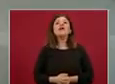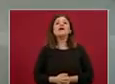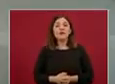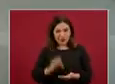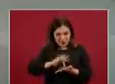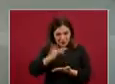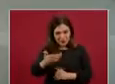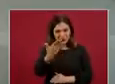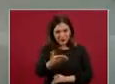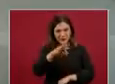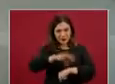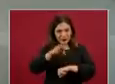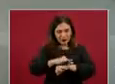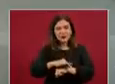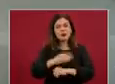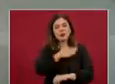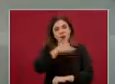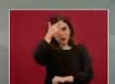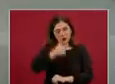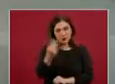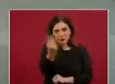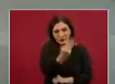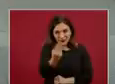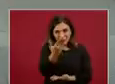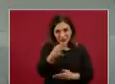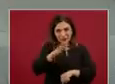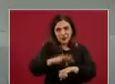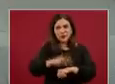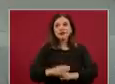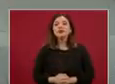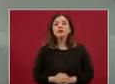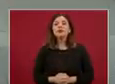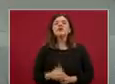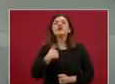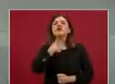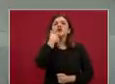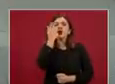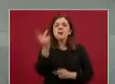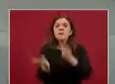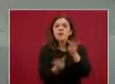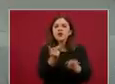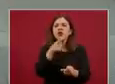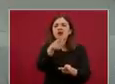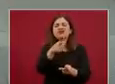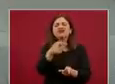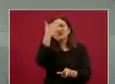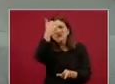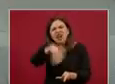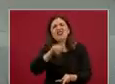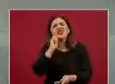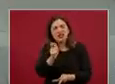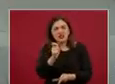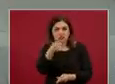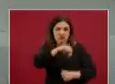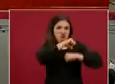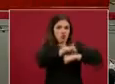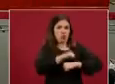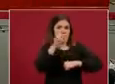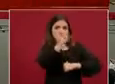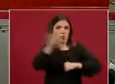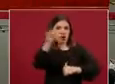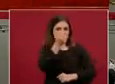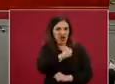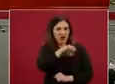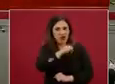Gracias, subsecretario. Buenas noches a los dos doctores. Le quiero preguntar, ¿qué noticias tienen ustedes como autoridades de salud